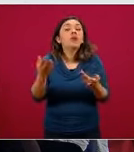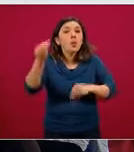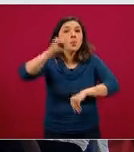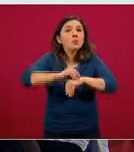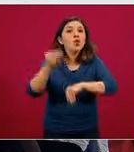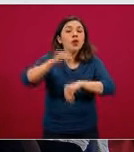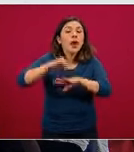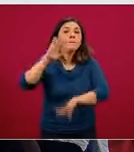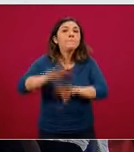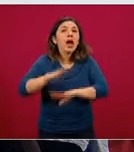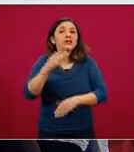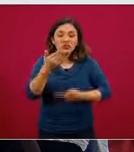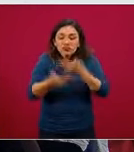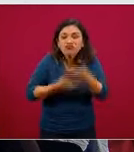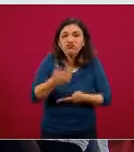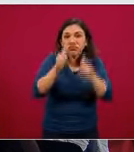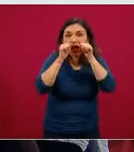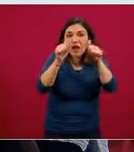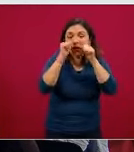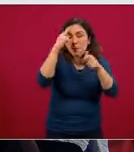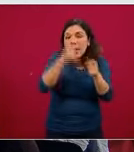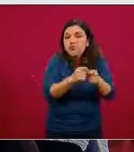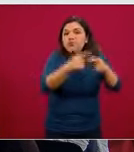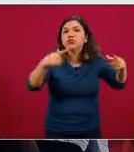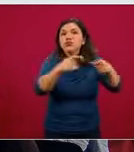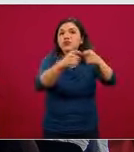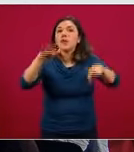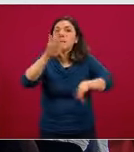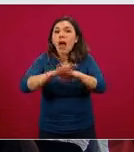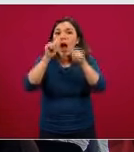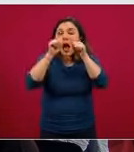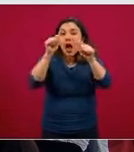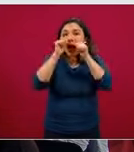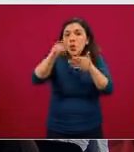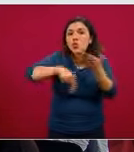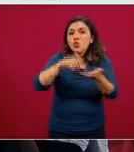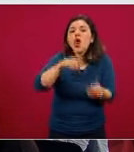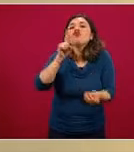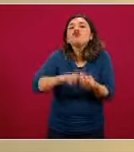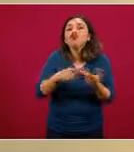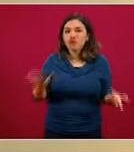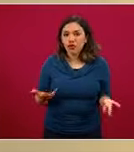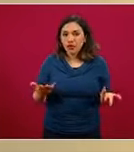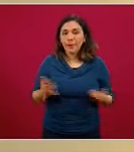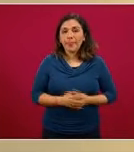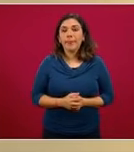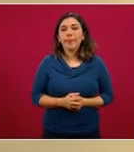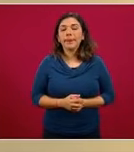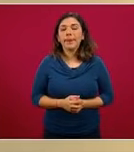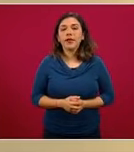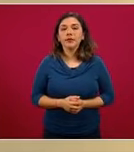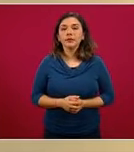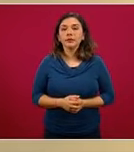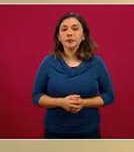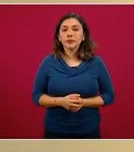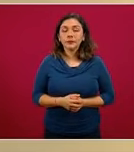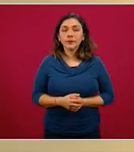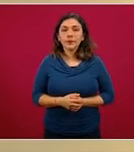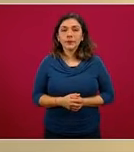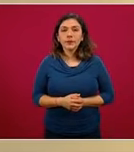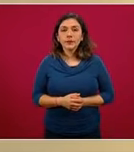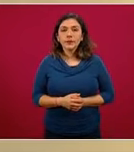tipo de servicio de expansión de atención. Siguiente.